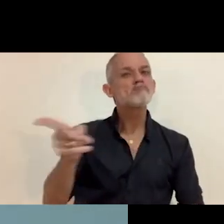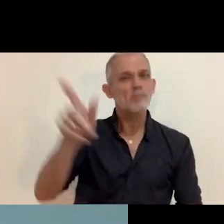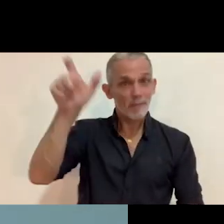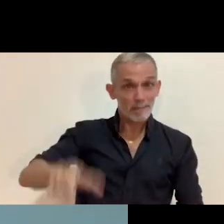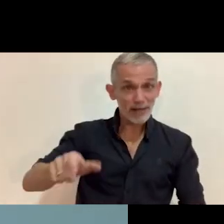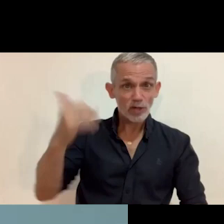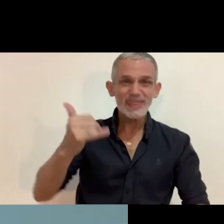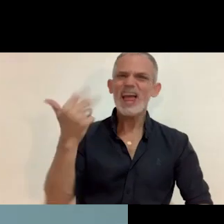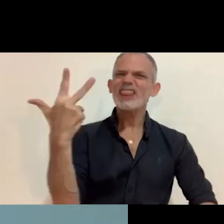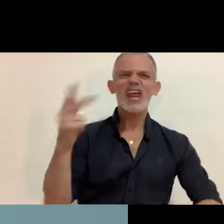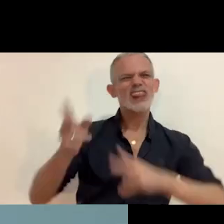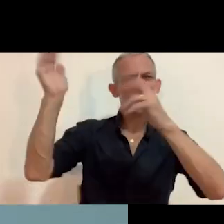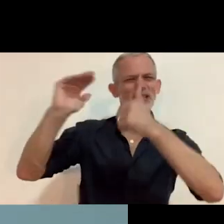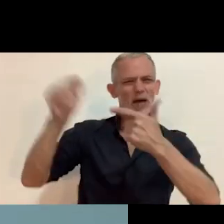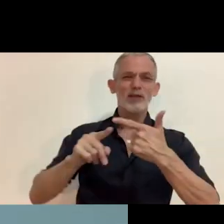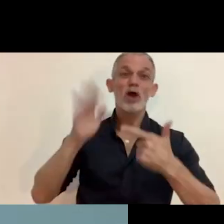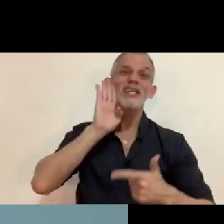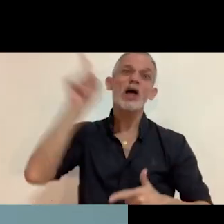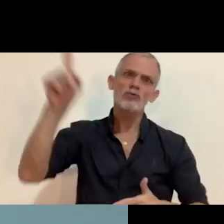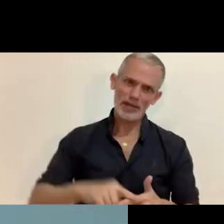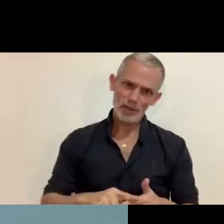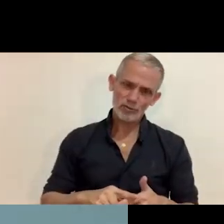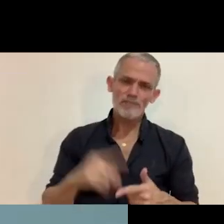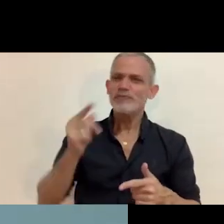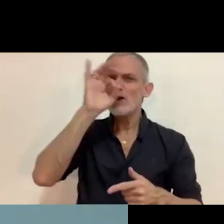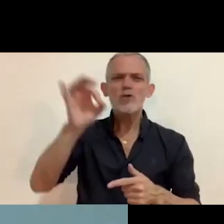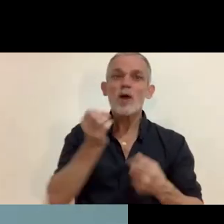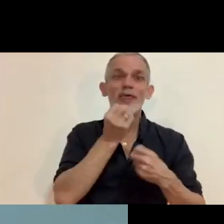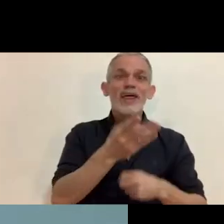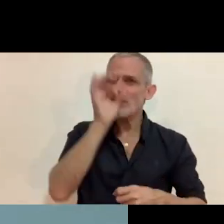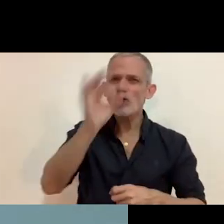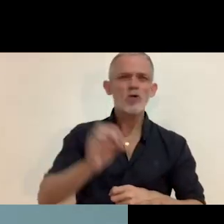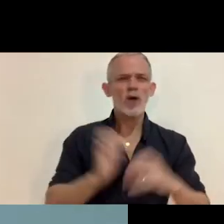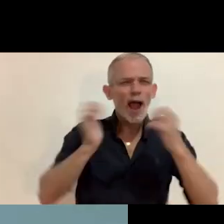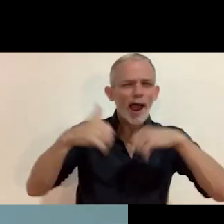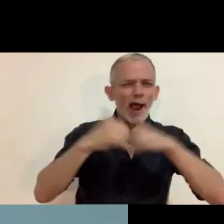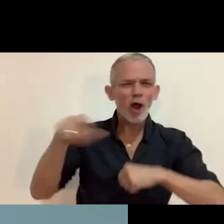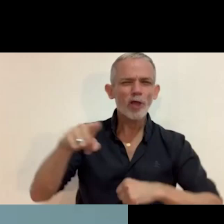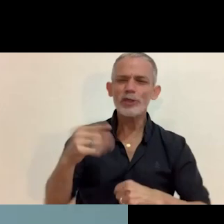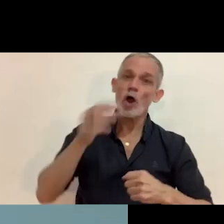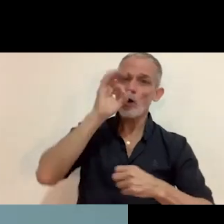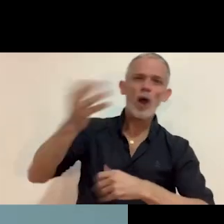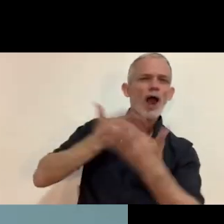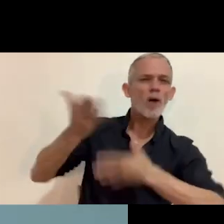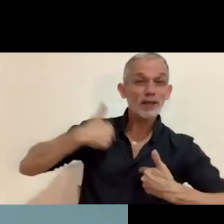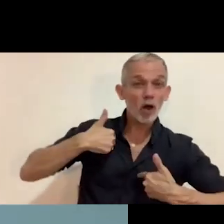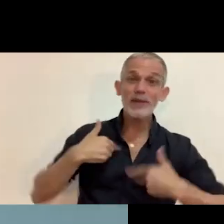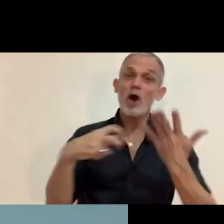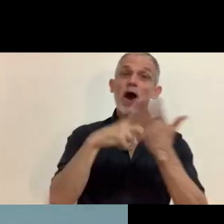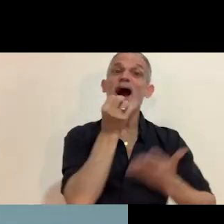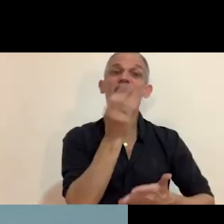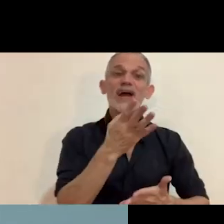tiene 3 departamentos en Estados Unidos que nunca declaró, nunca me compartió y nunca declaró ante el fisco.